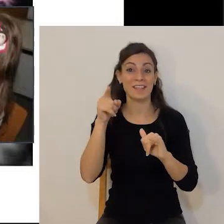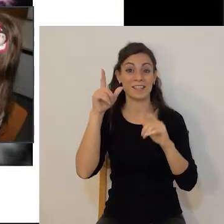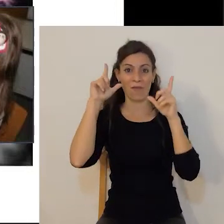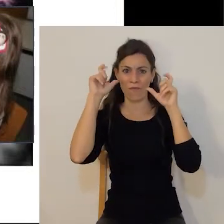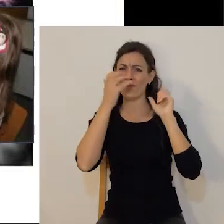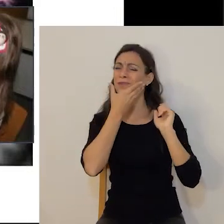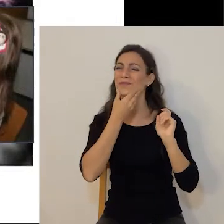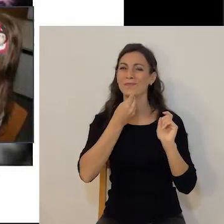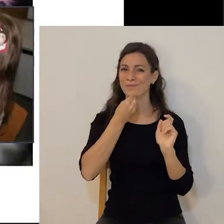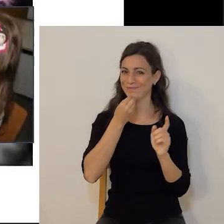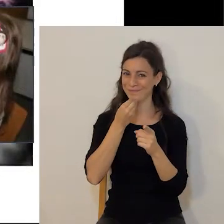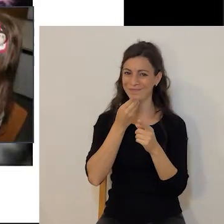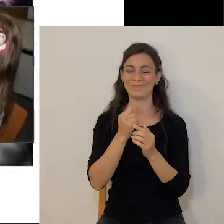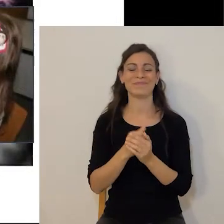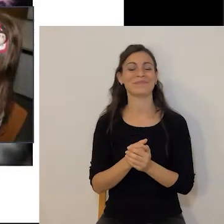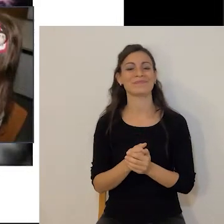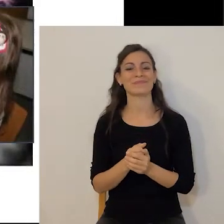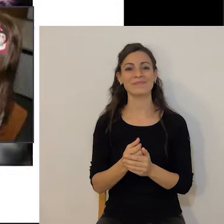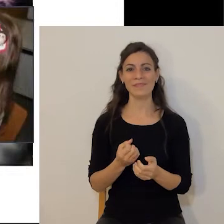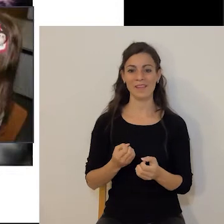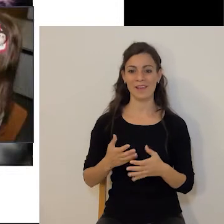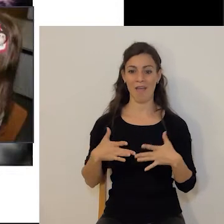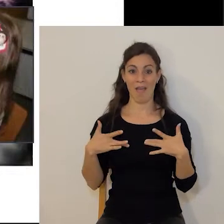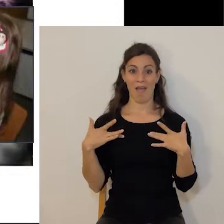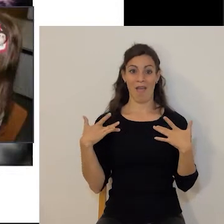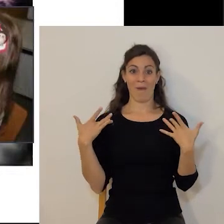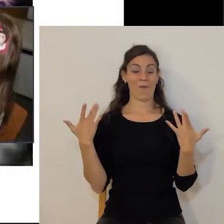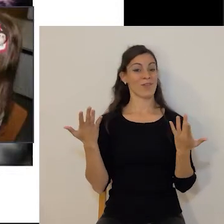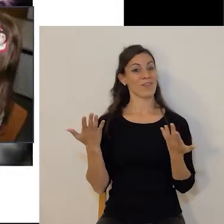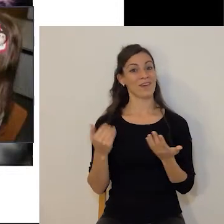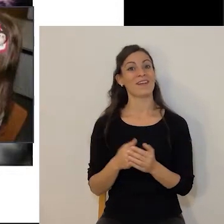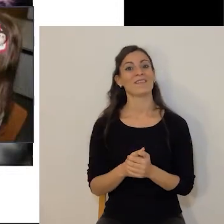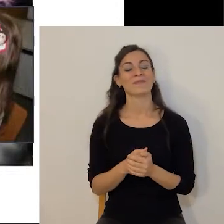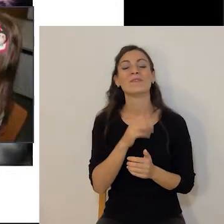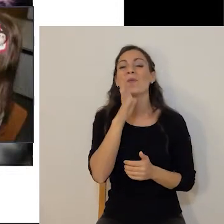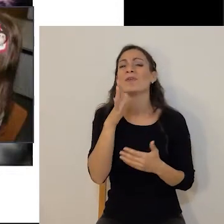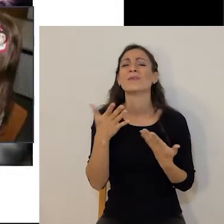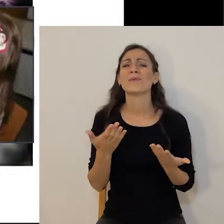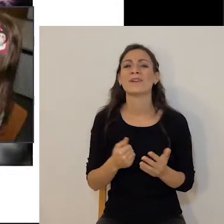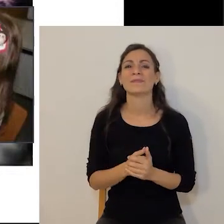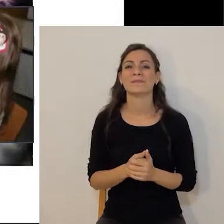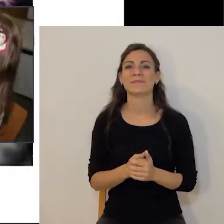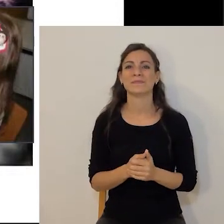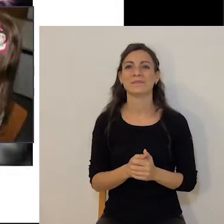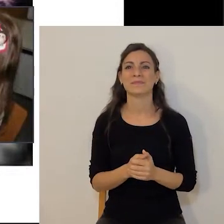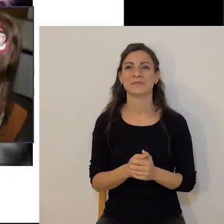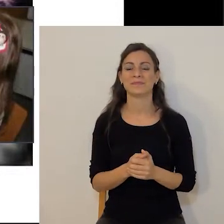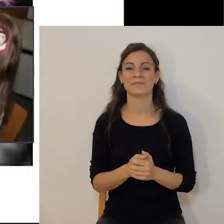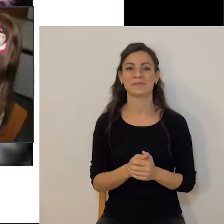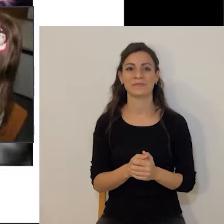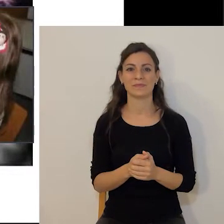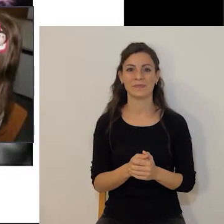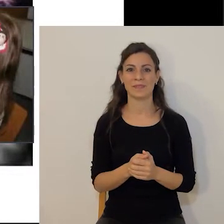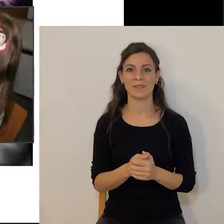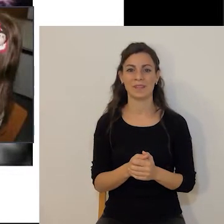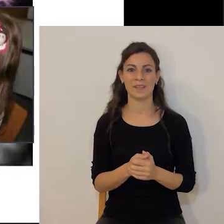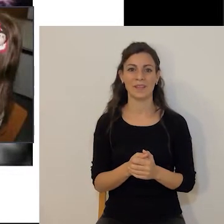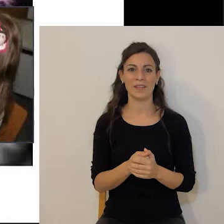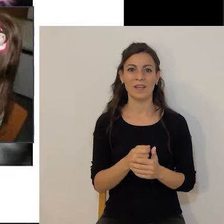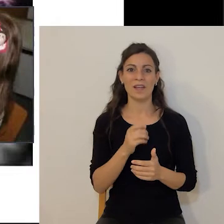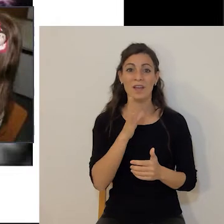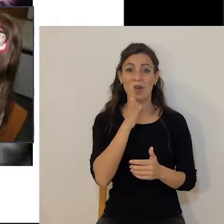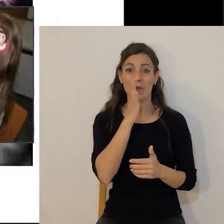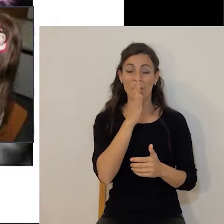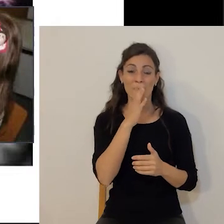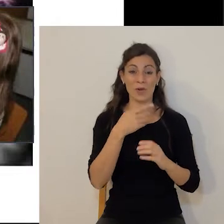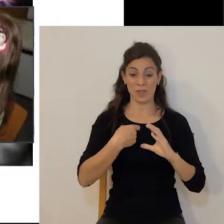muy bonita para nosotros, muy emocionante, muy emocional, porque en el juego le van a quitar una